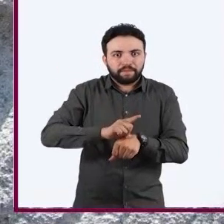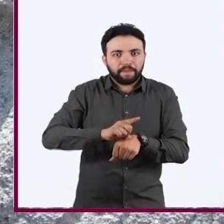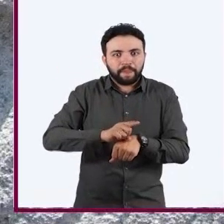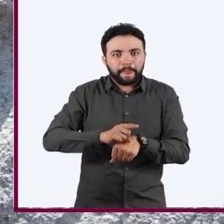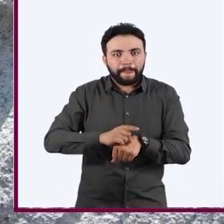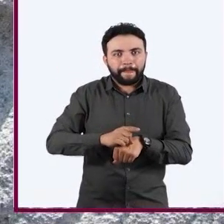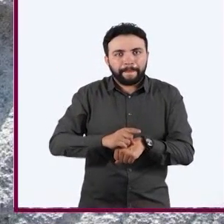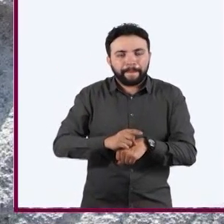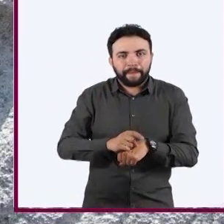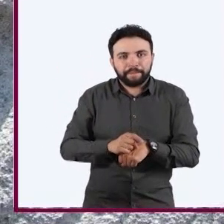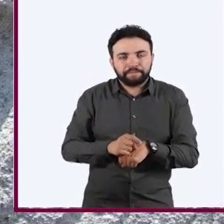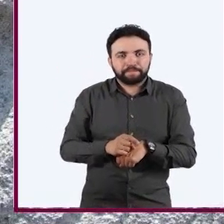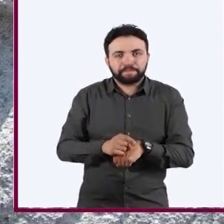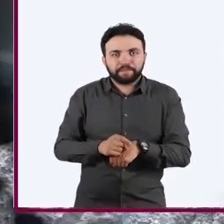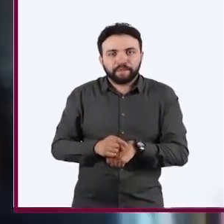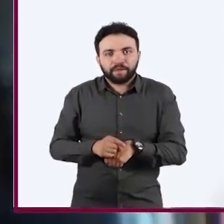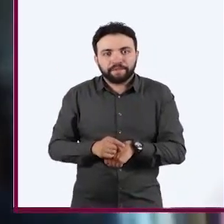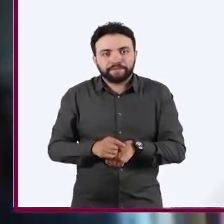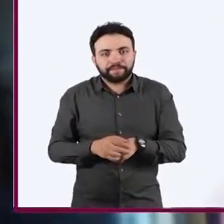en